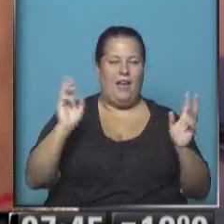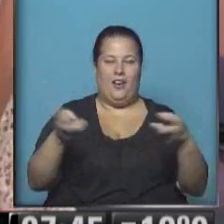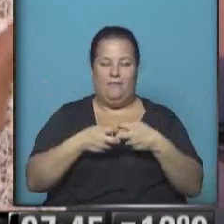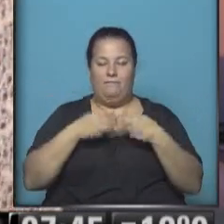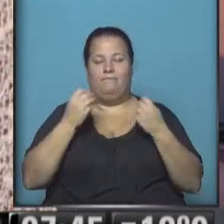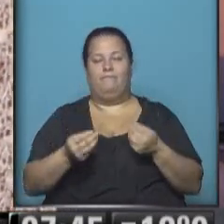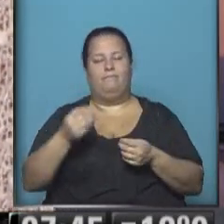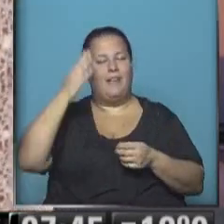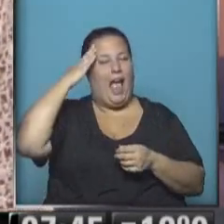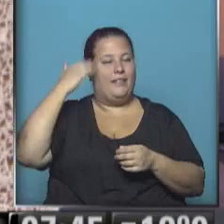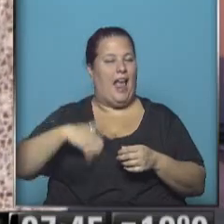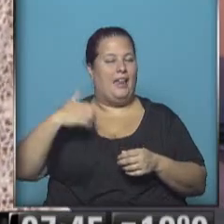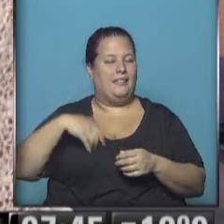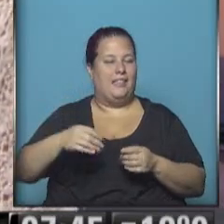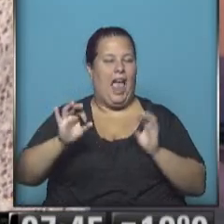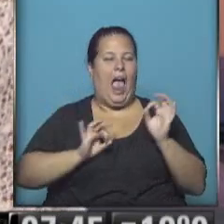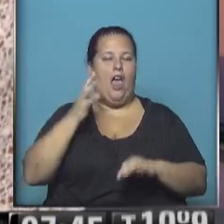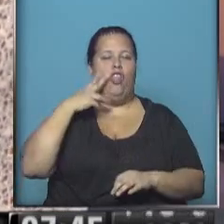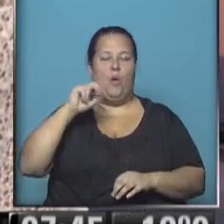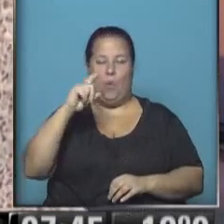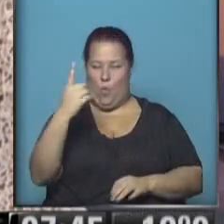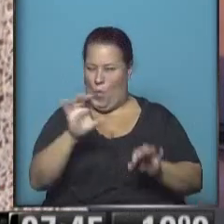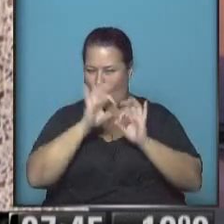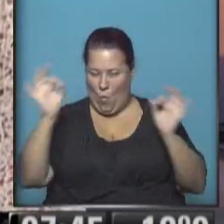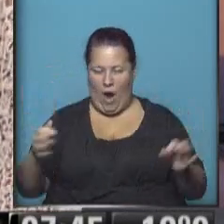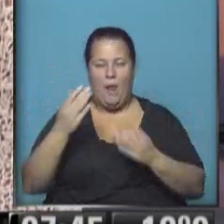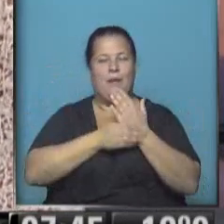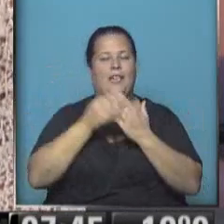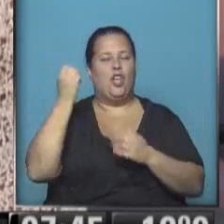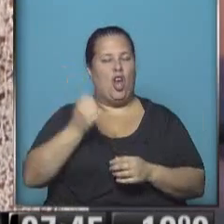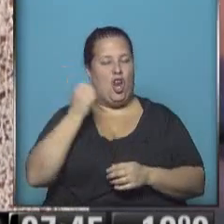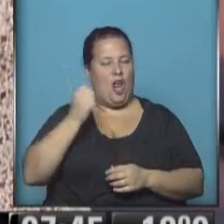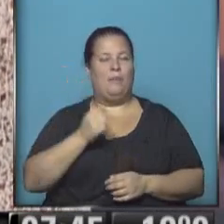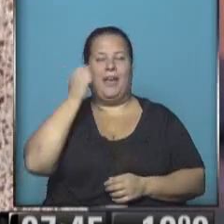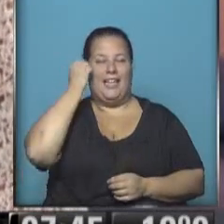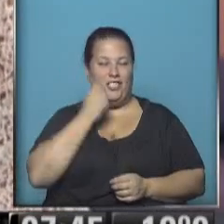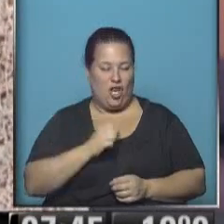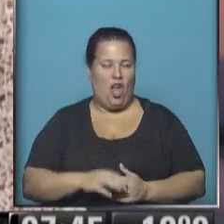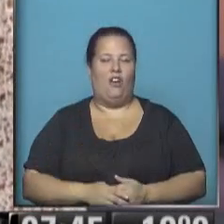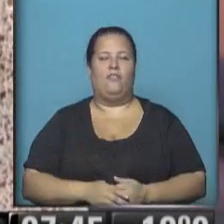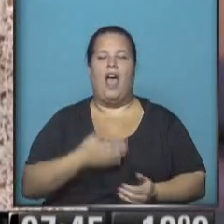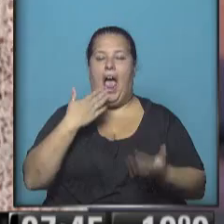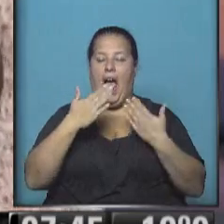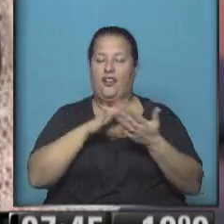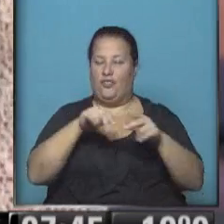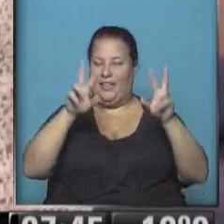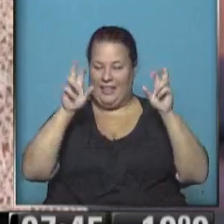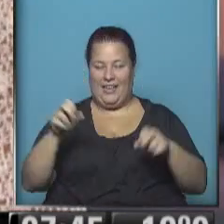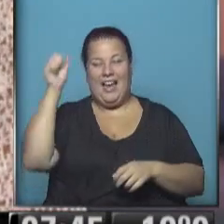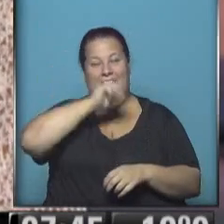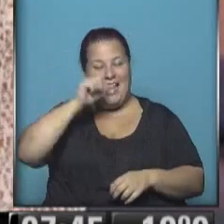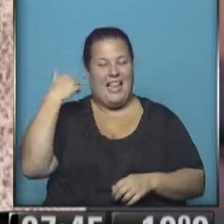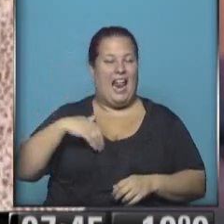nos lleva a la cabeza argentina año 2001 bueno el ministro de economía- axel kicillof sobre este tema grecia